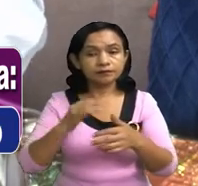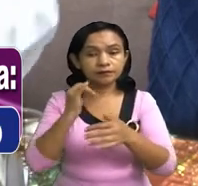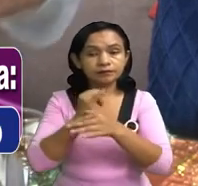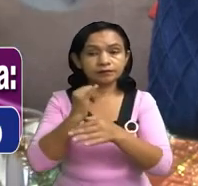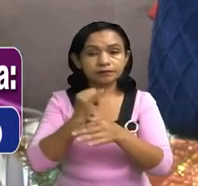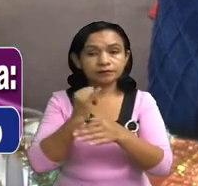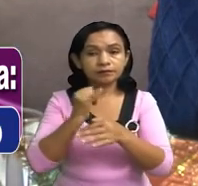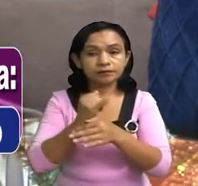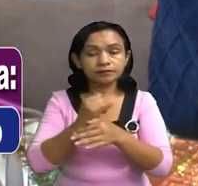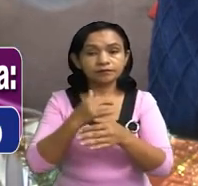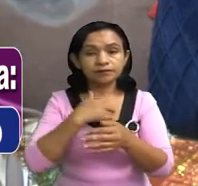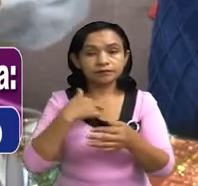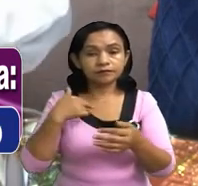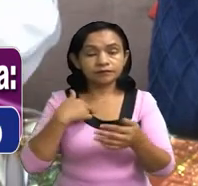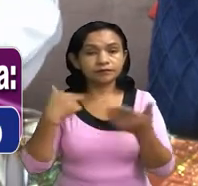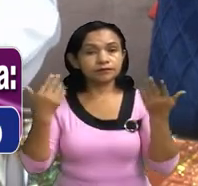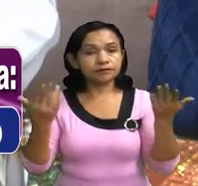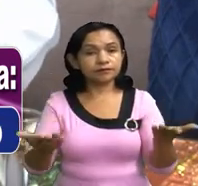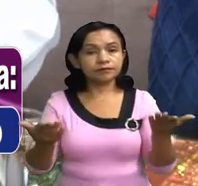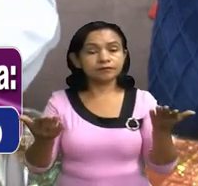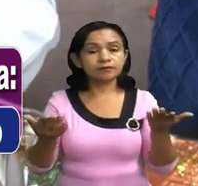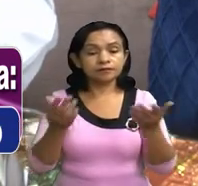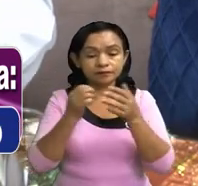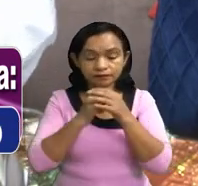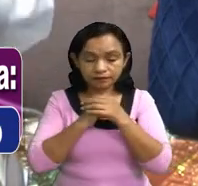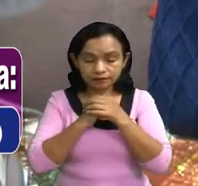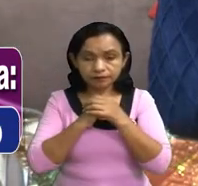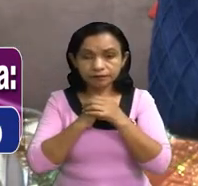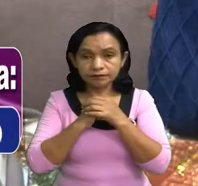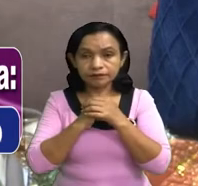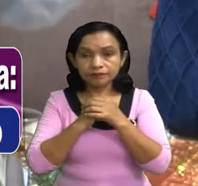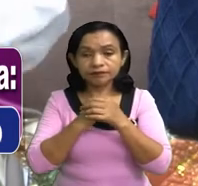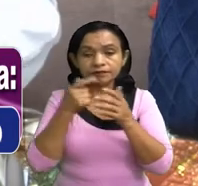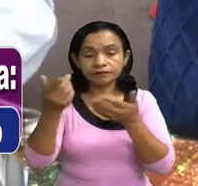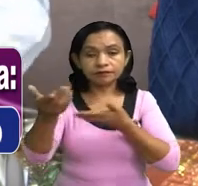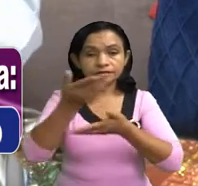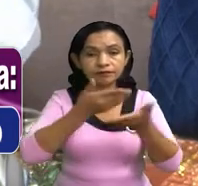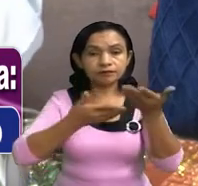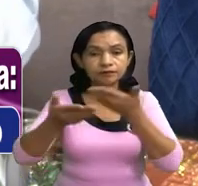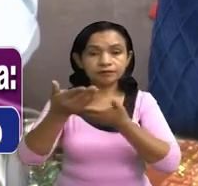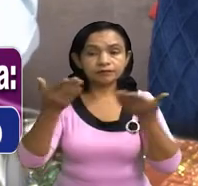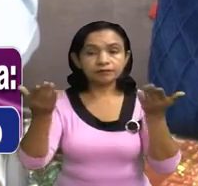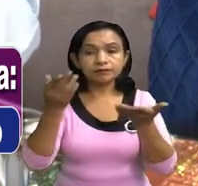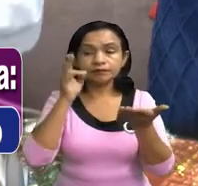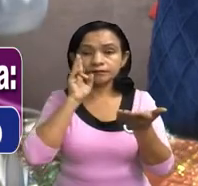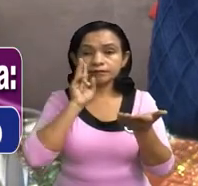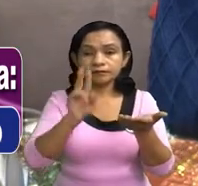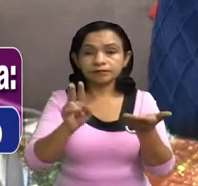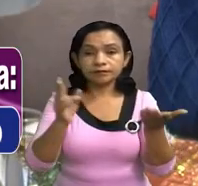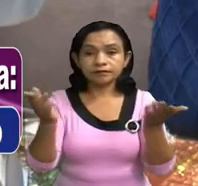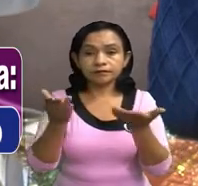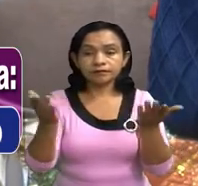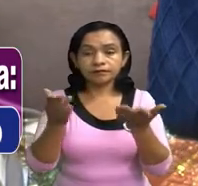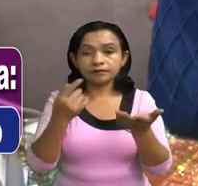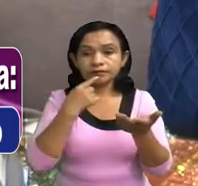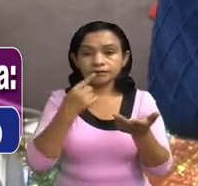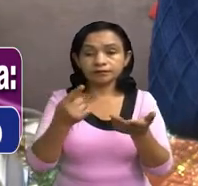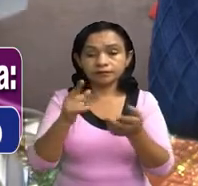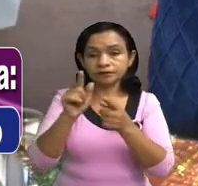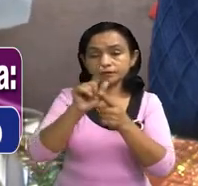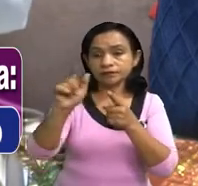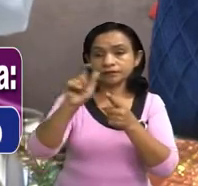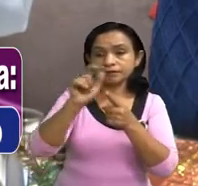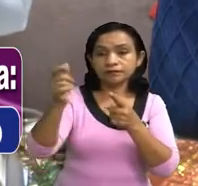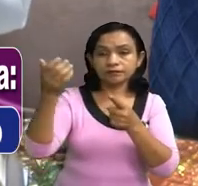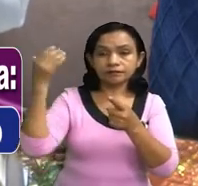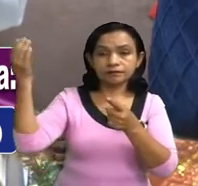iglesia, ahí hacemos nuestras oraciones, ahí compartimos. Pero fíjense, como lo dijo hace unos meses